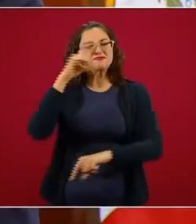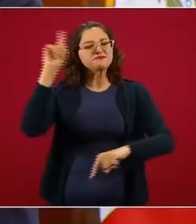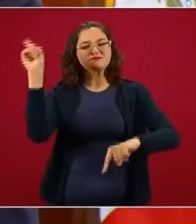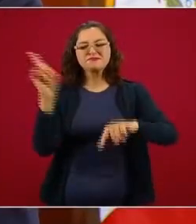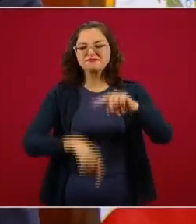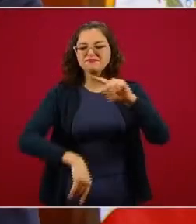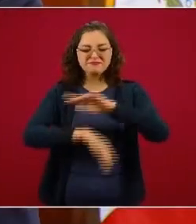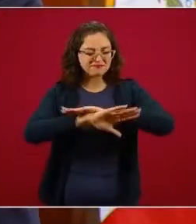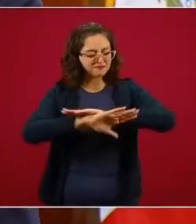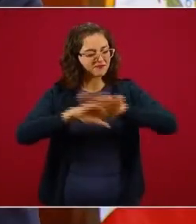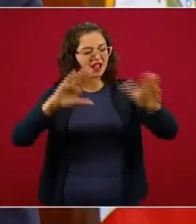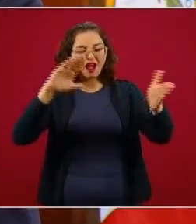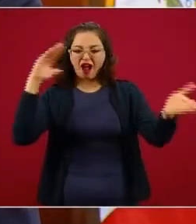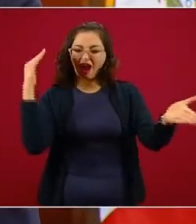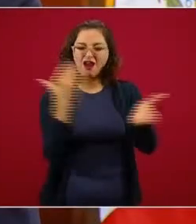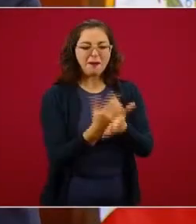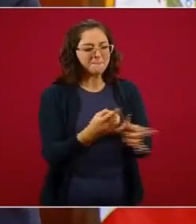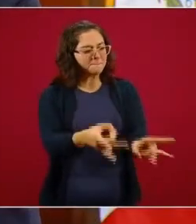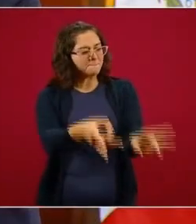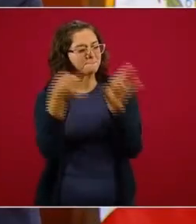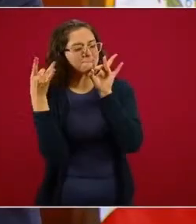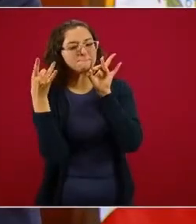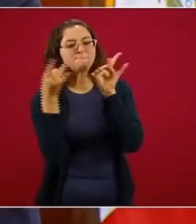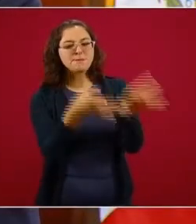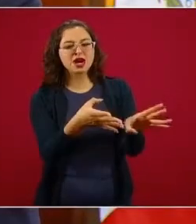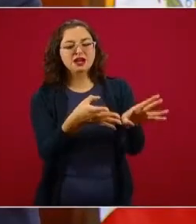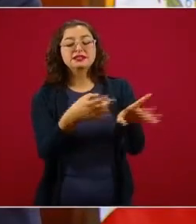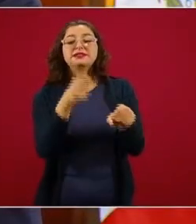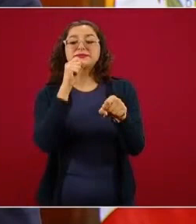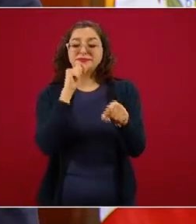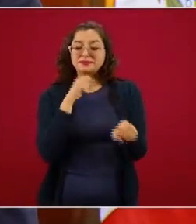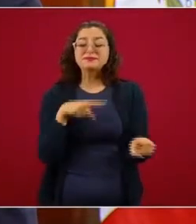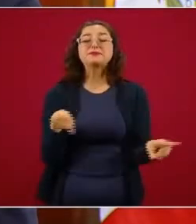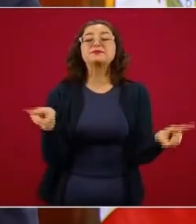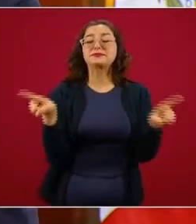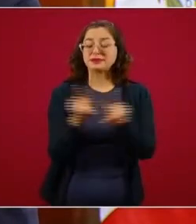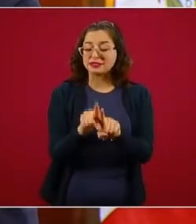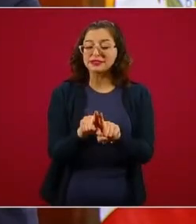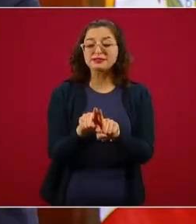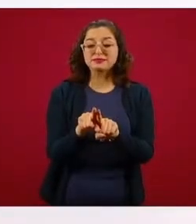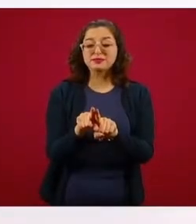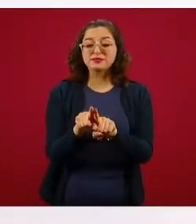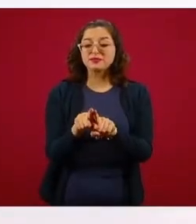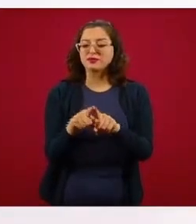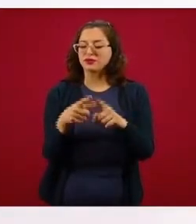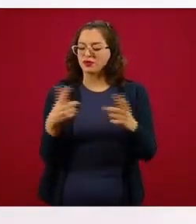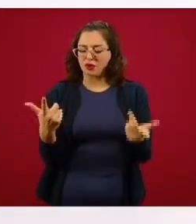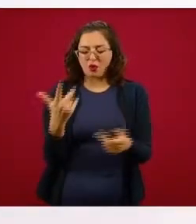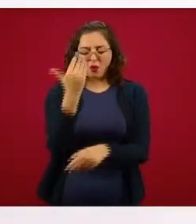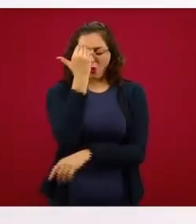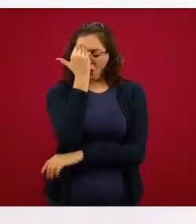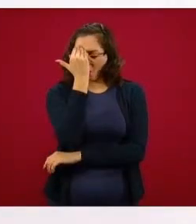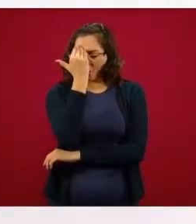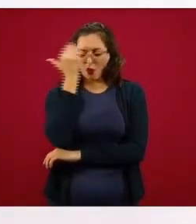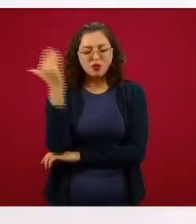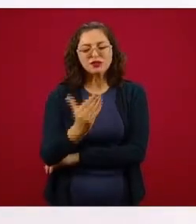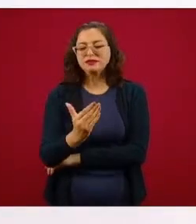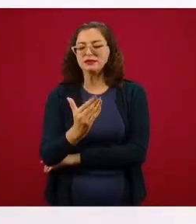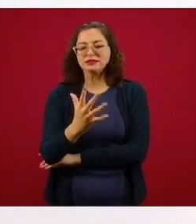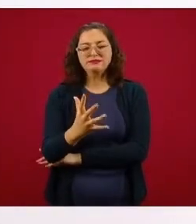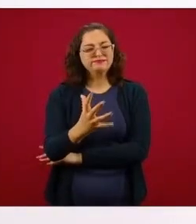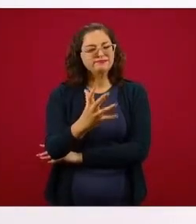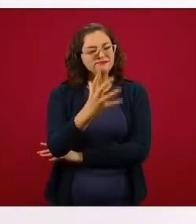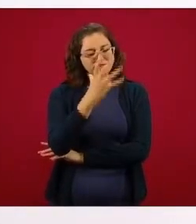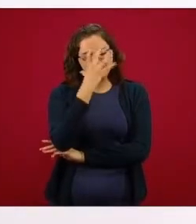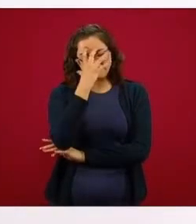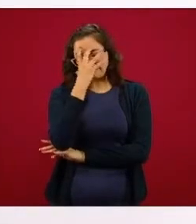y también enfrentar la monstruosa y vergonzosa